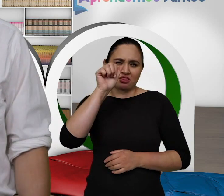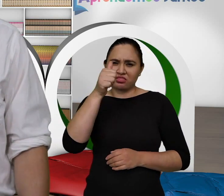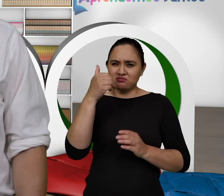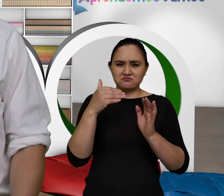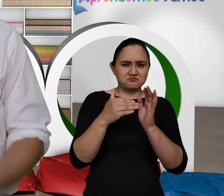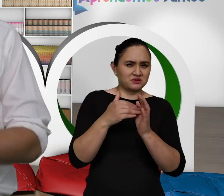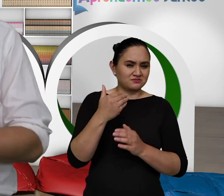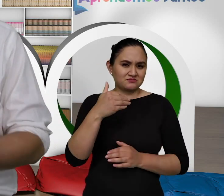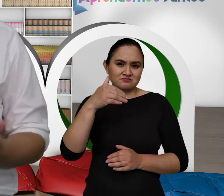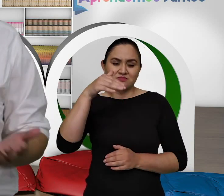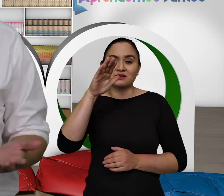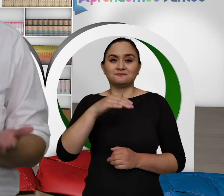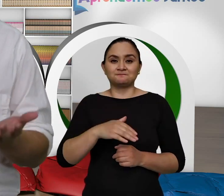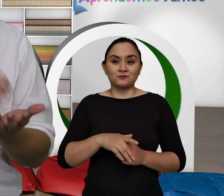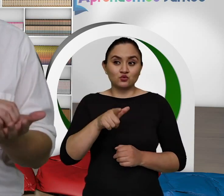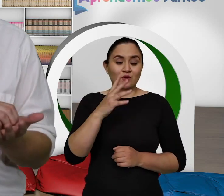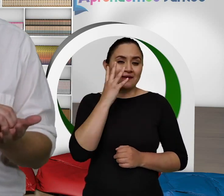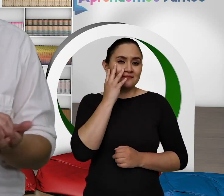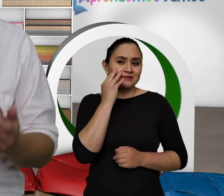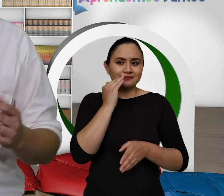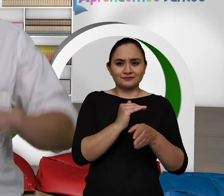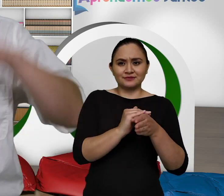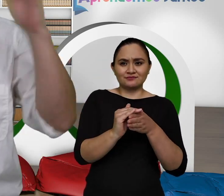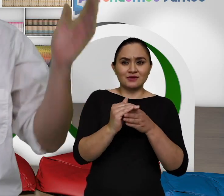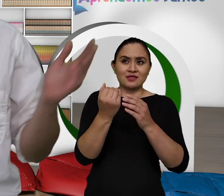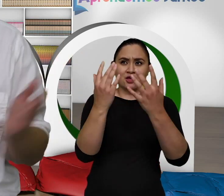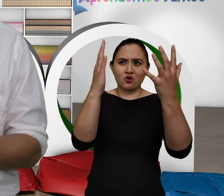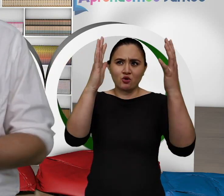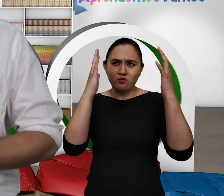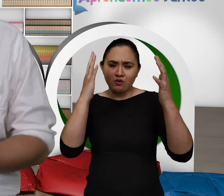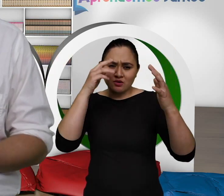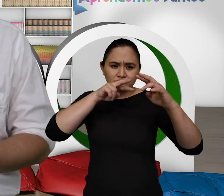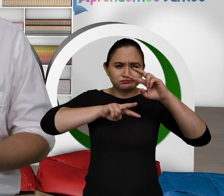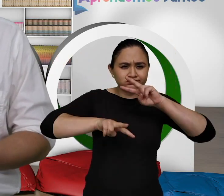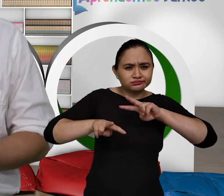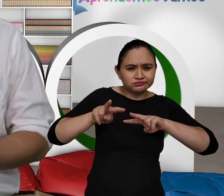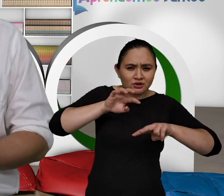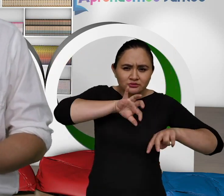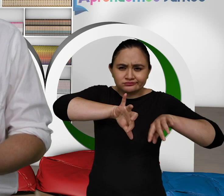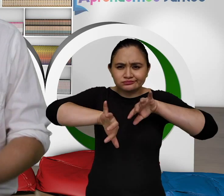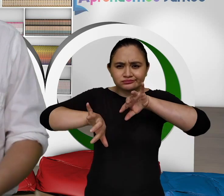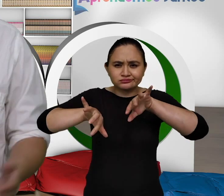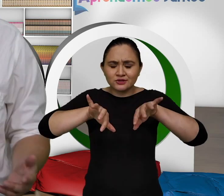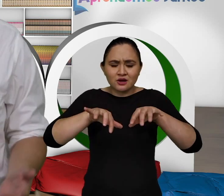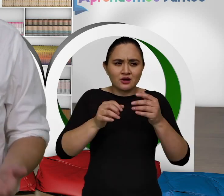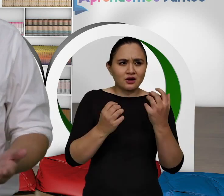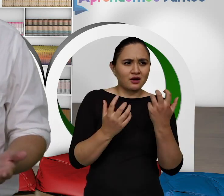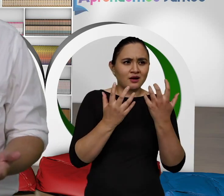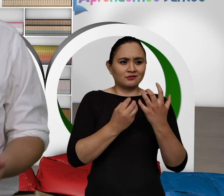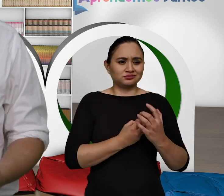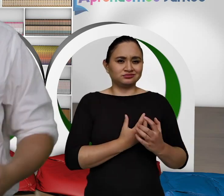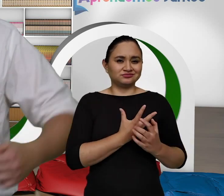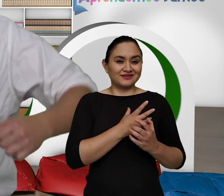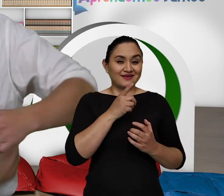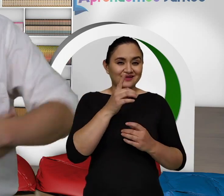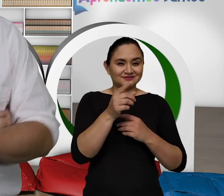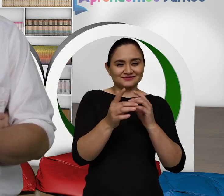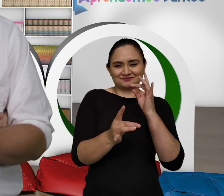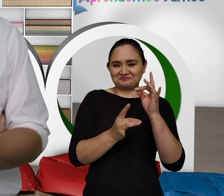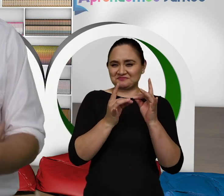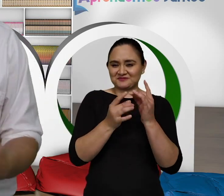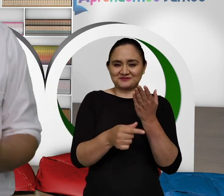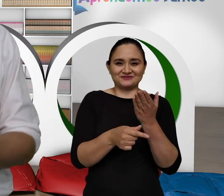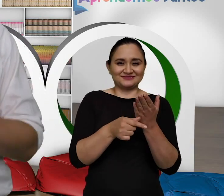Su experiencia nos invita a internarnos en los bosques con todos los sentidos. Así, este libro es perfecto para llevarlo bajo